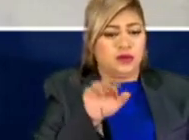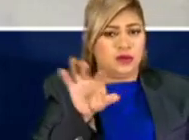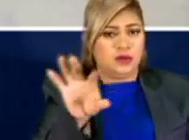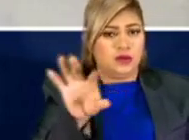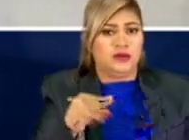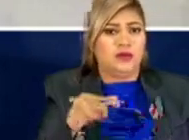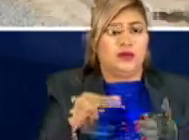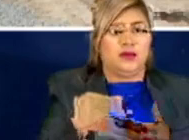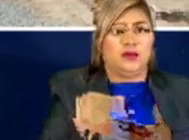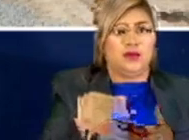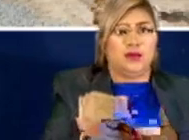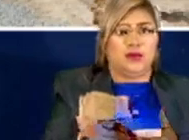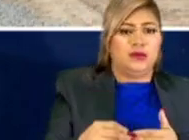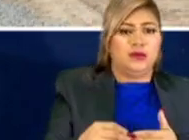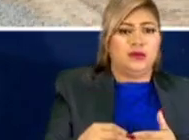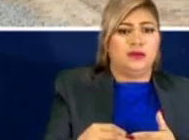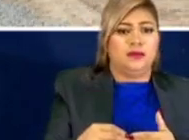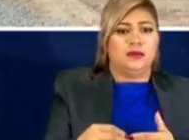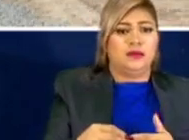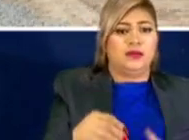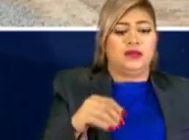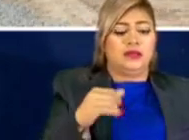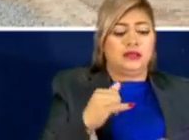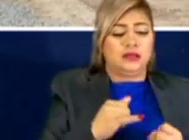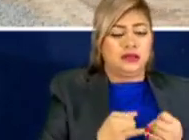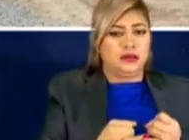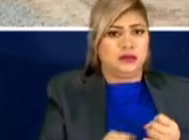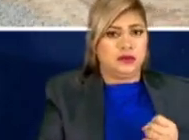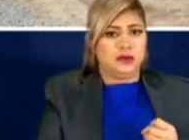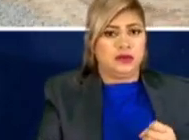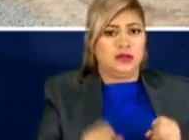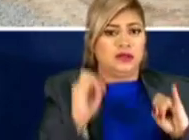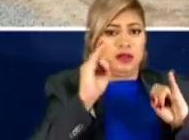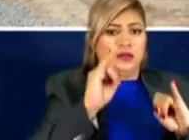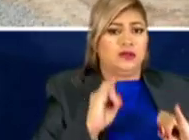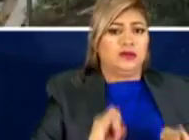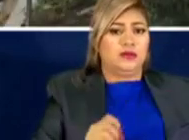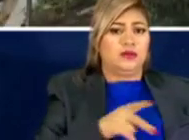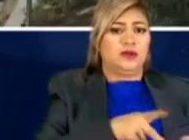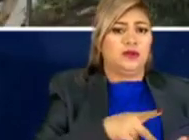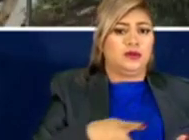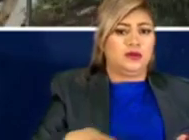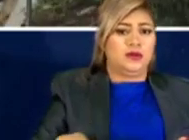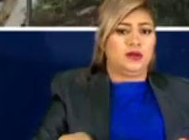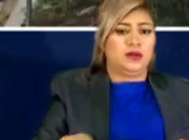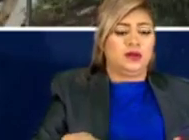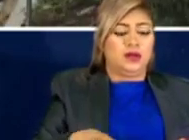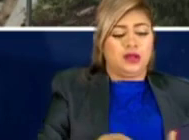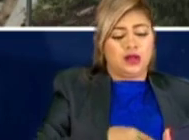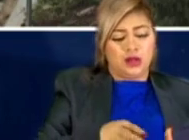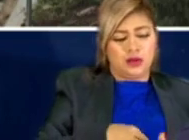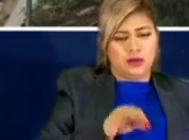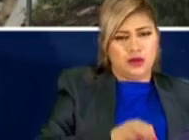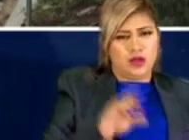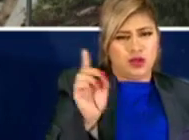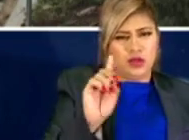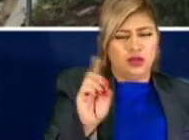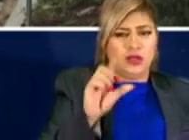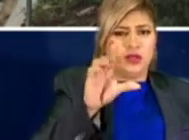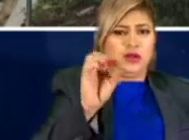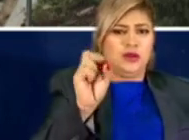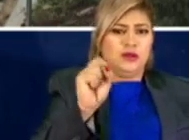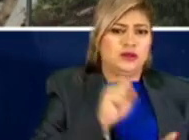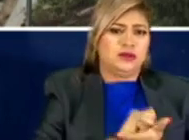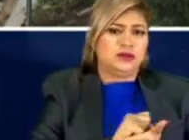balboas. Se terminó el Instituto Profesional Técnico Agropecuario de Tonosí en Los Santos, con